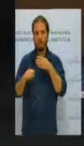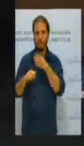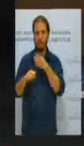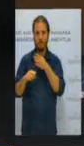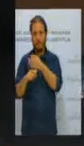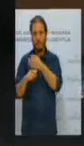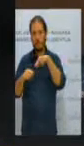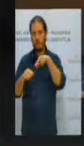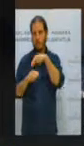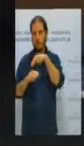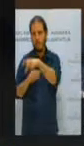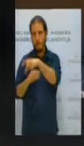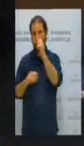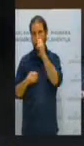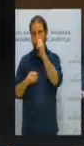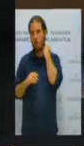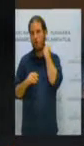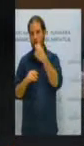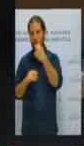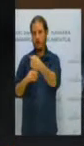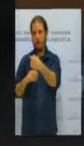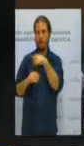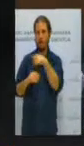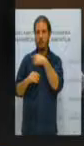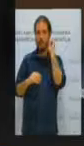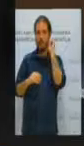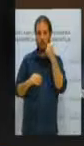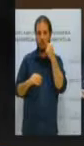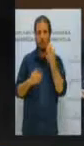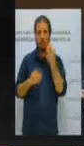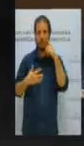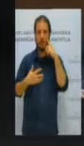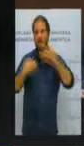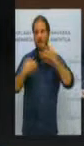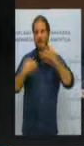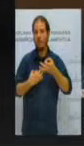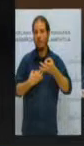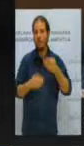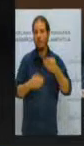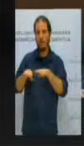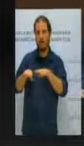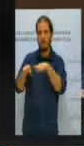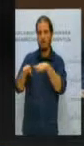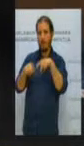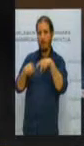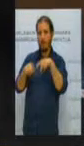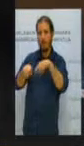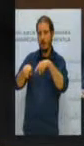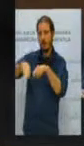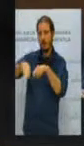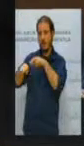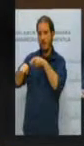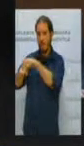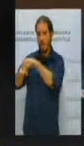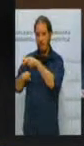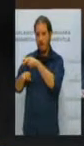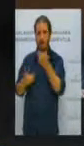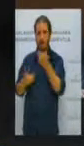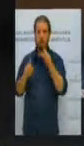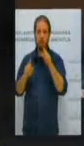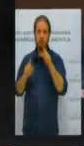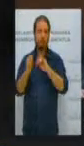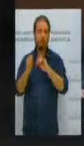Pamplona sea seguro a través de aceras o de la solución que se entienda pertinente. Se han